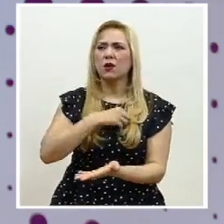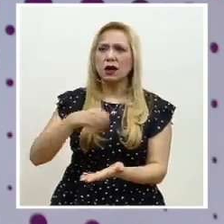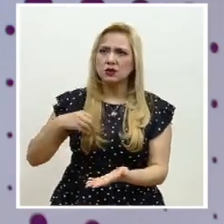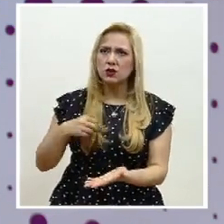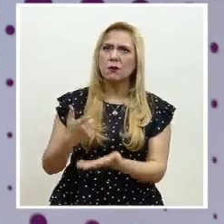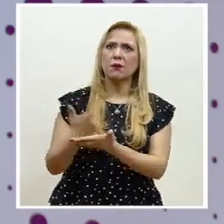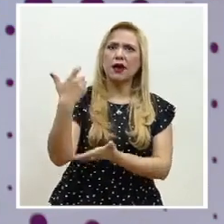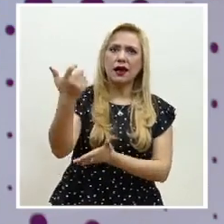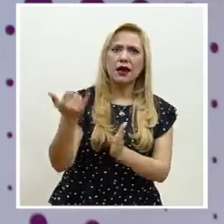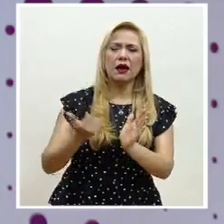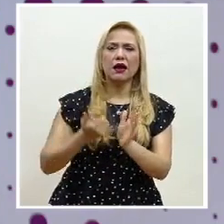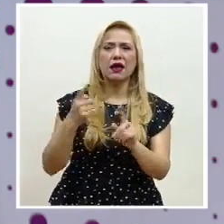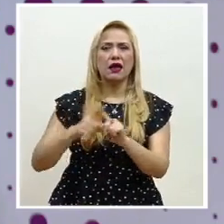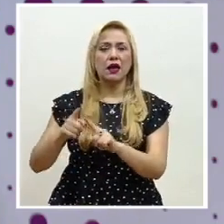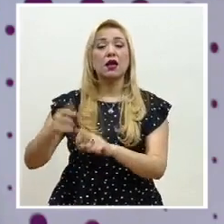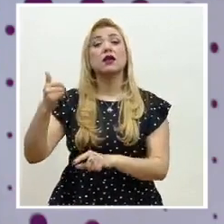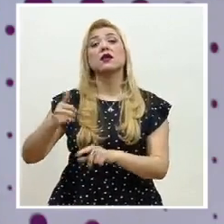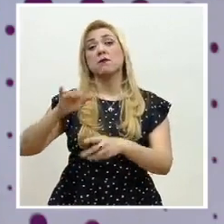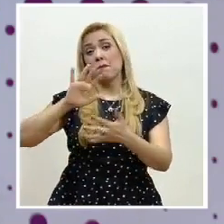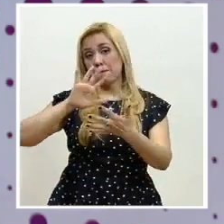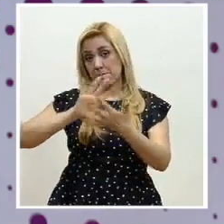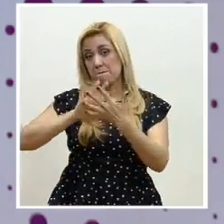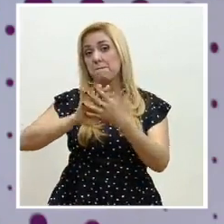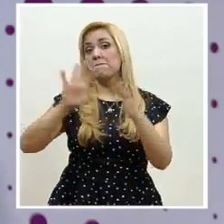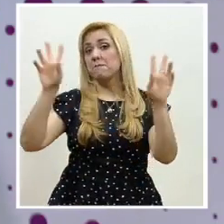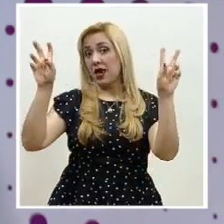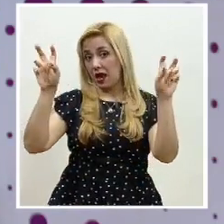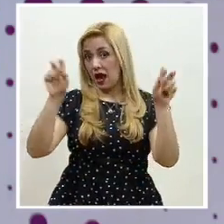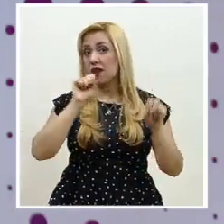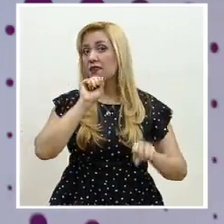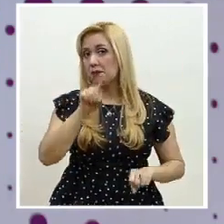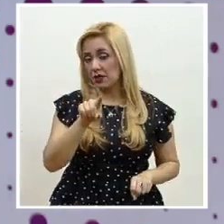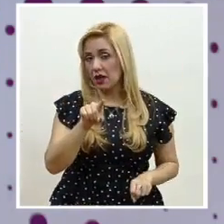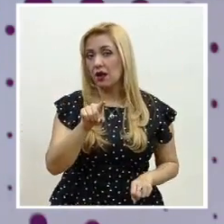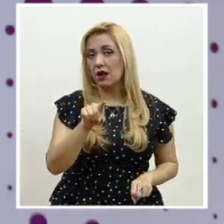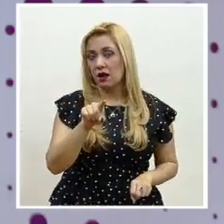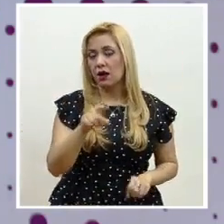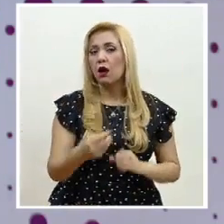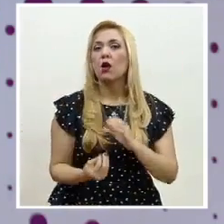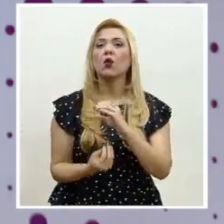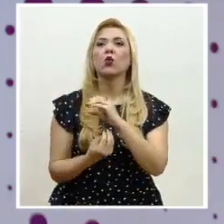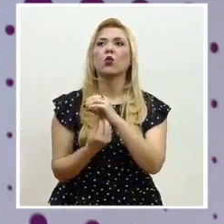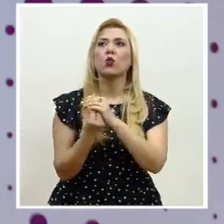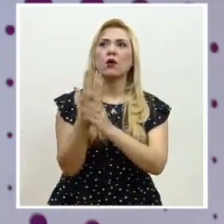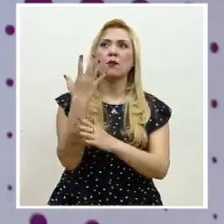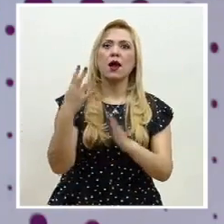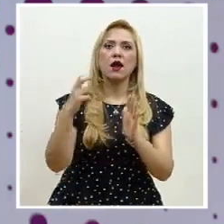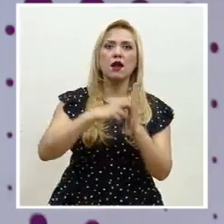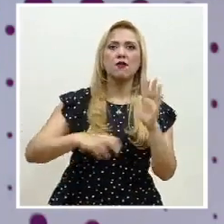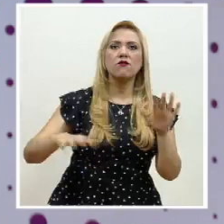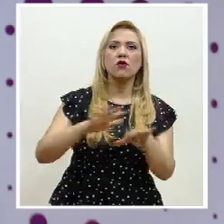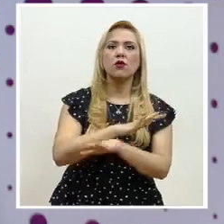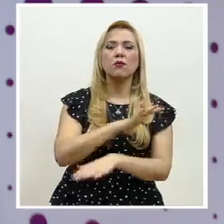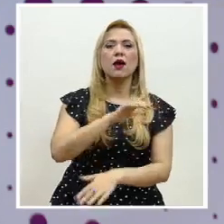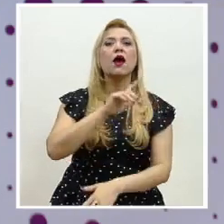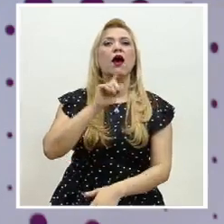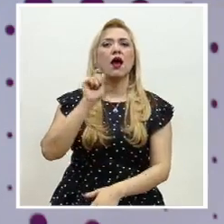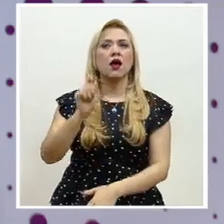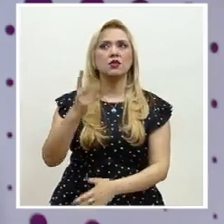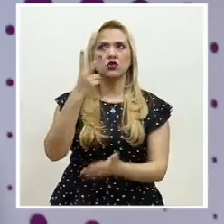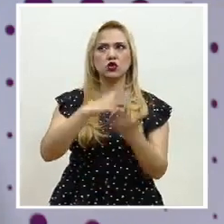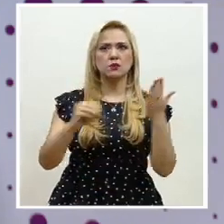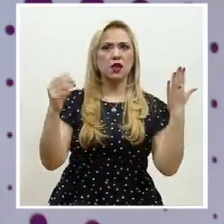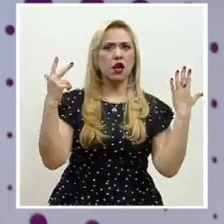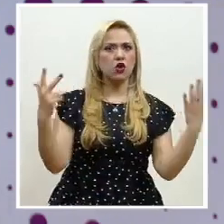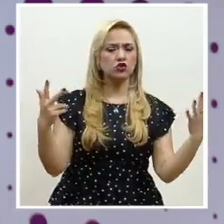materia penal, ¿no? No nada más ahora desde la visión y en esta nueva reforma que fue en materia de derecho penal desde